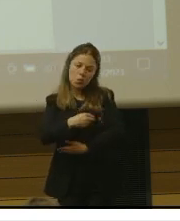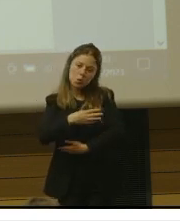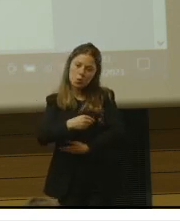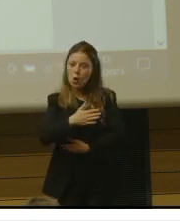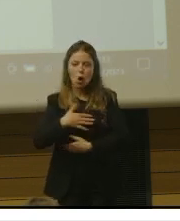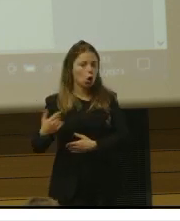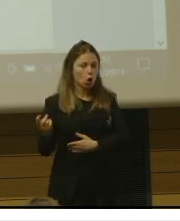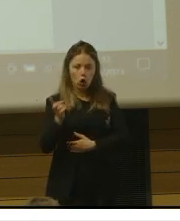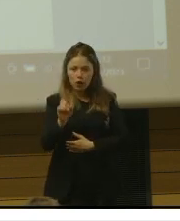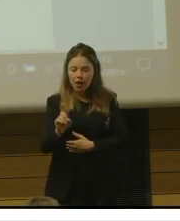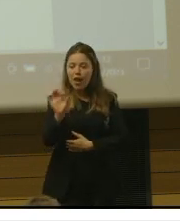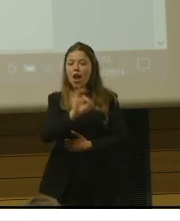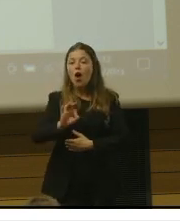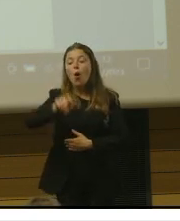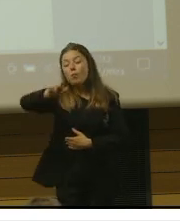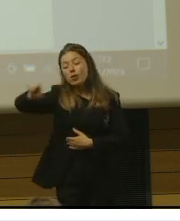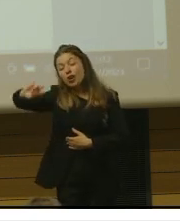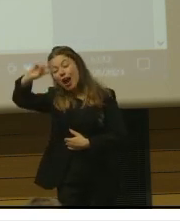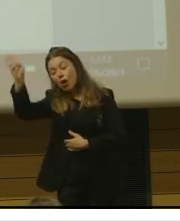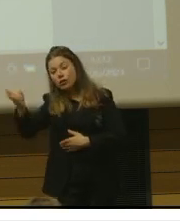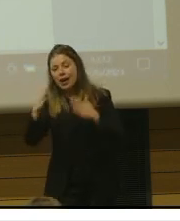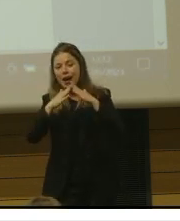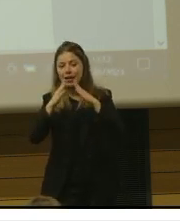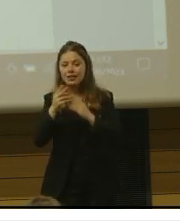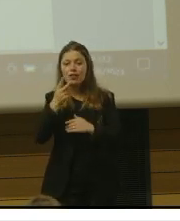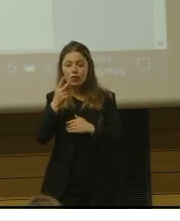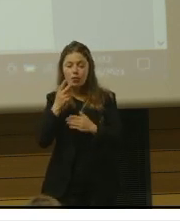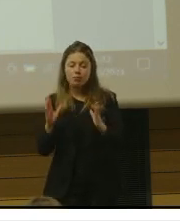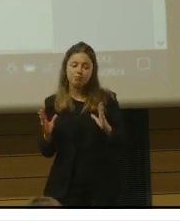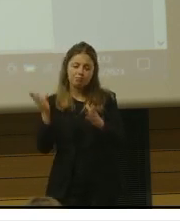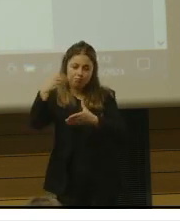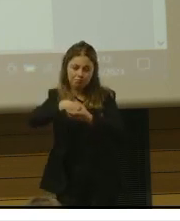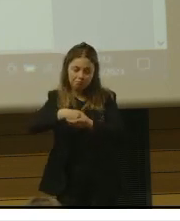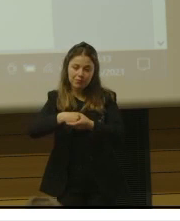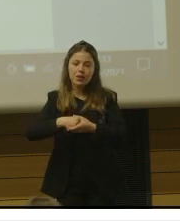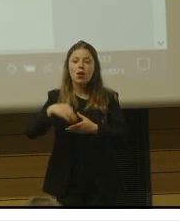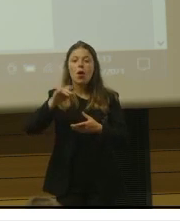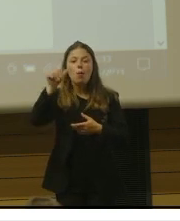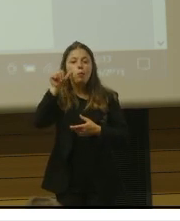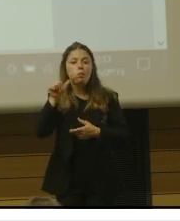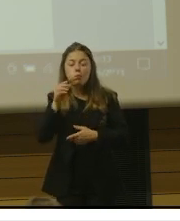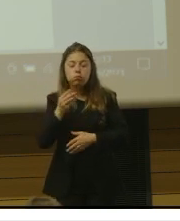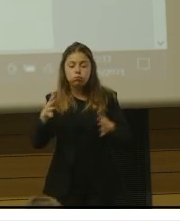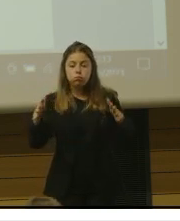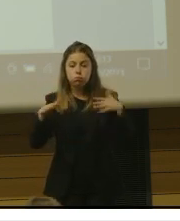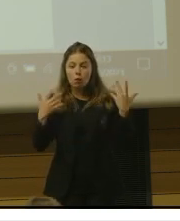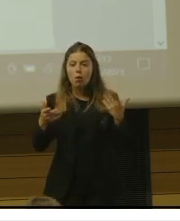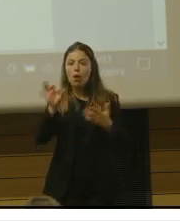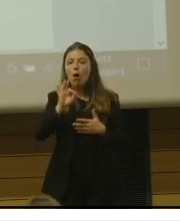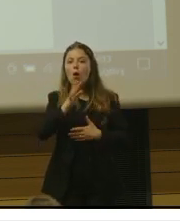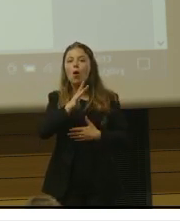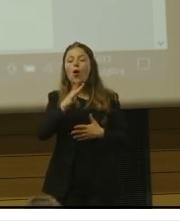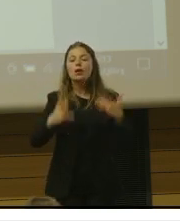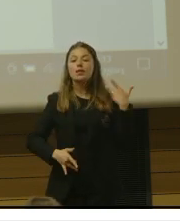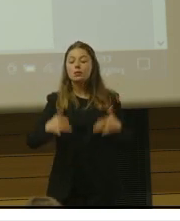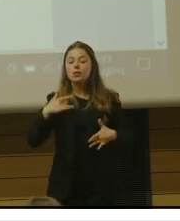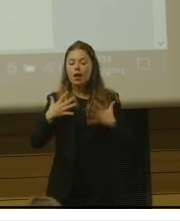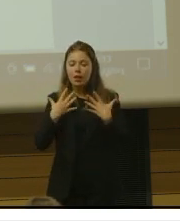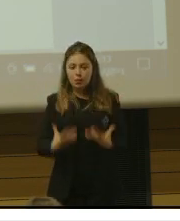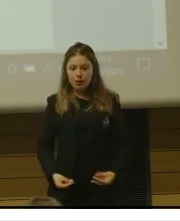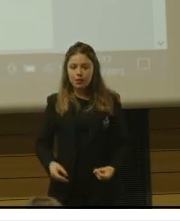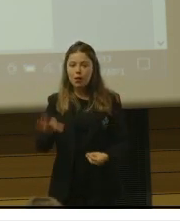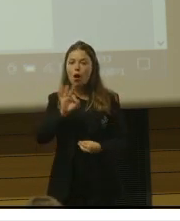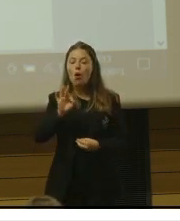materna, que conviven con otros fumadores, esto es importante, embarazos no planificados y también sintomatología depresiva